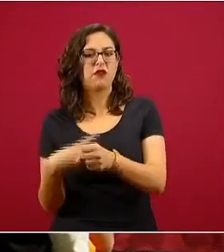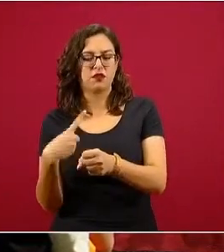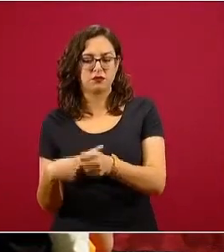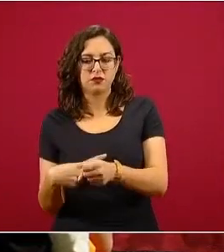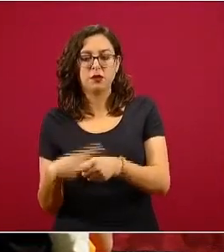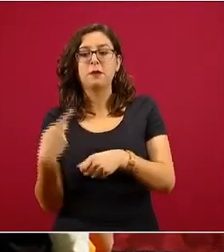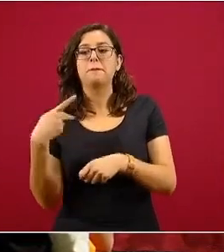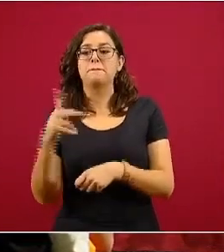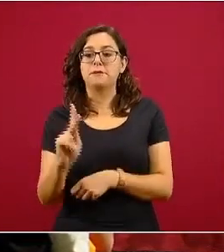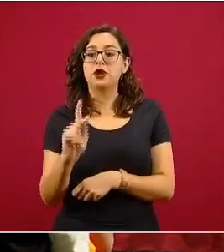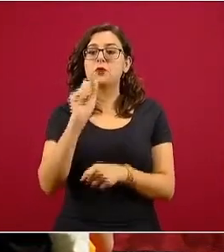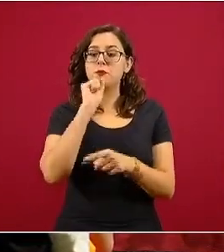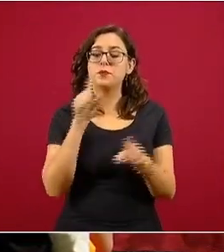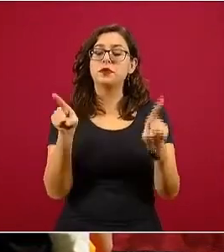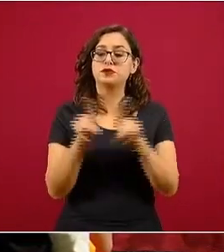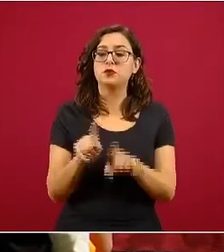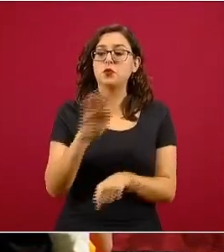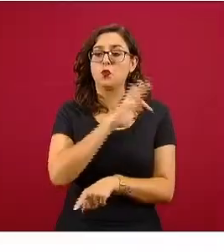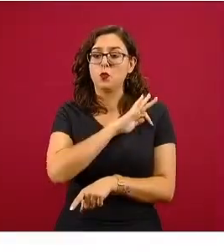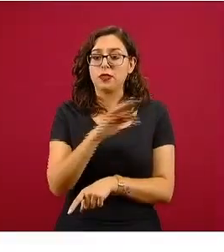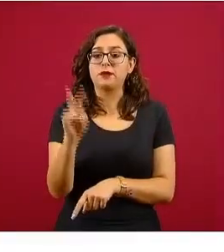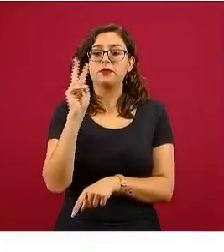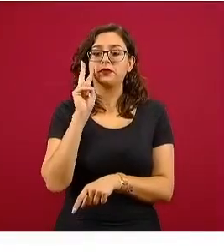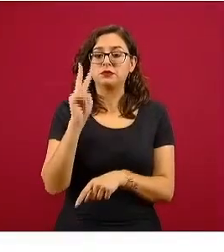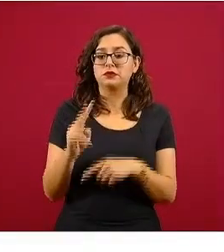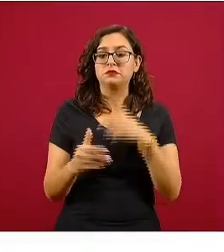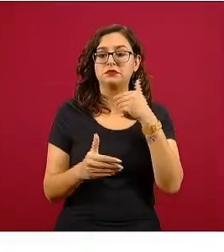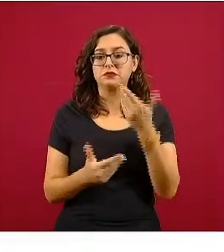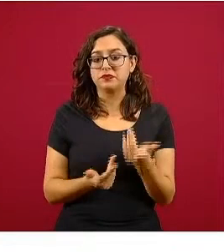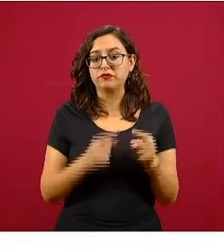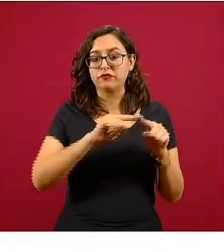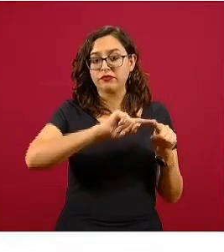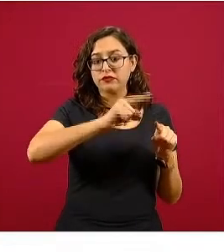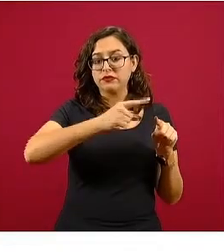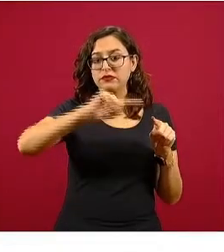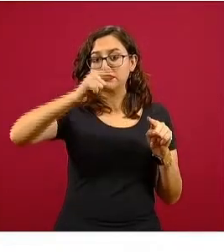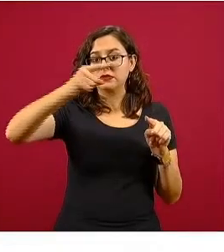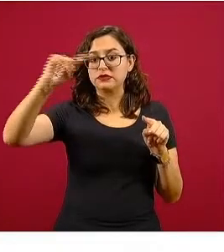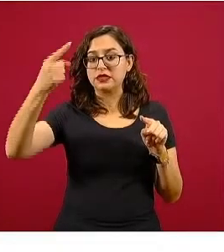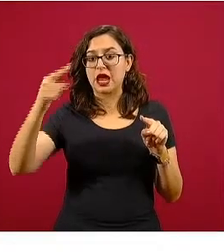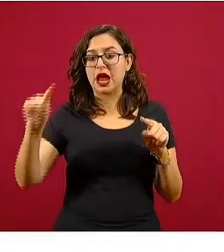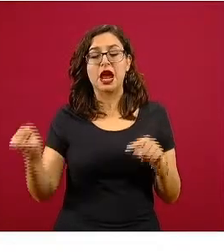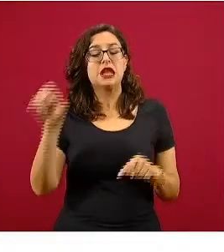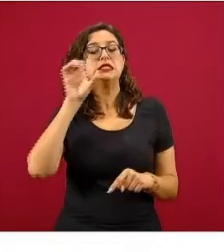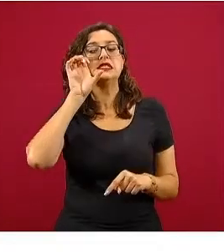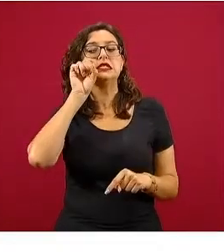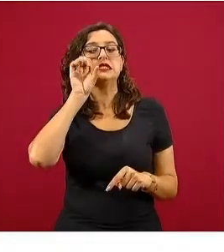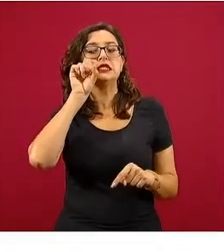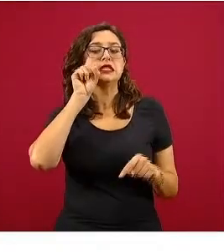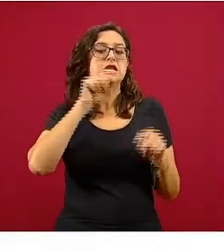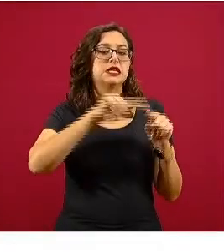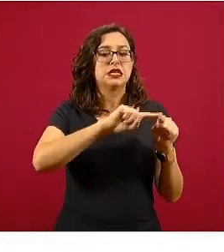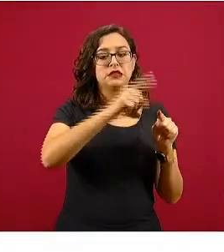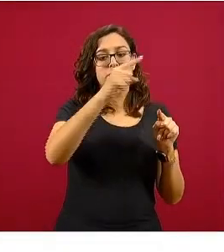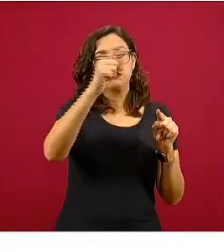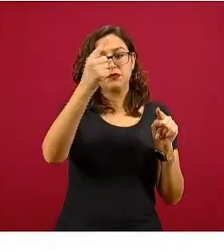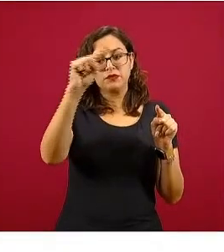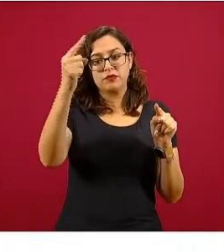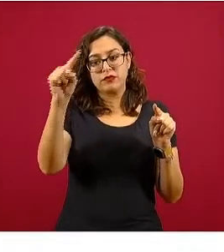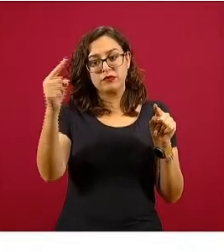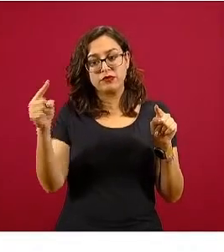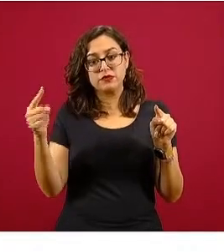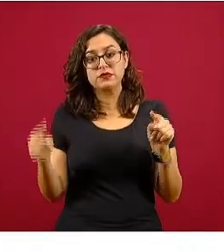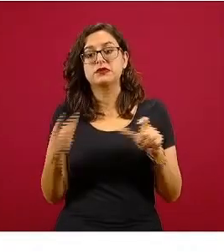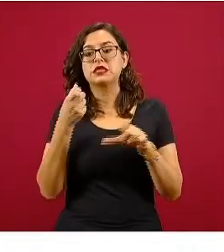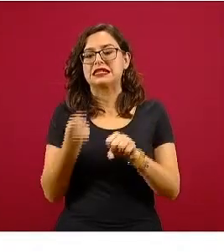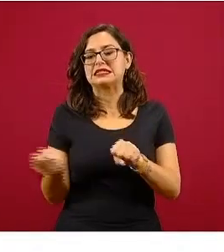vez podemos ver la tendencia que ha tenido este porcentaje de positividad, que está representada en la línea de color naranja, que pues prácticamente desde